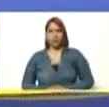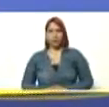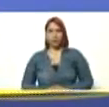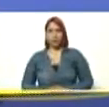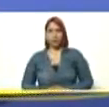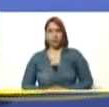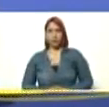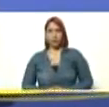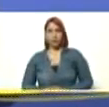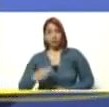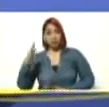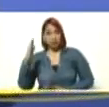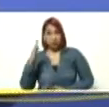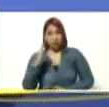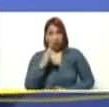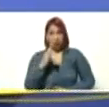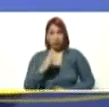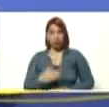Y vengo